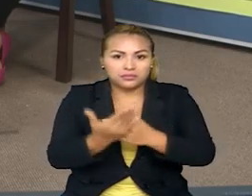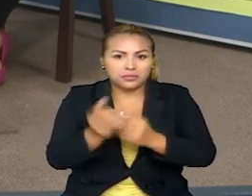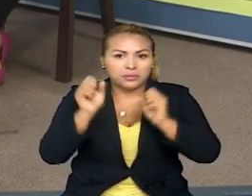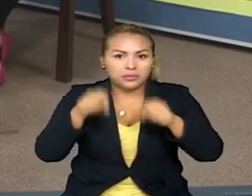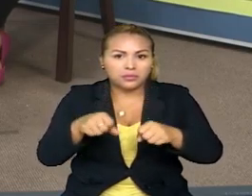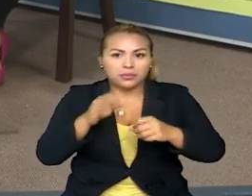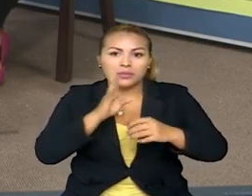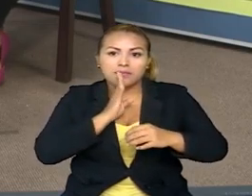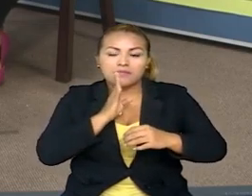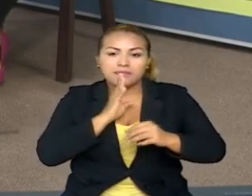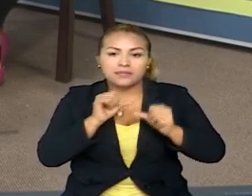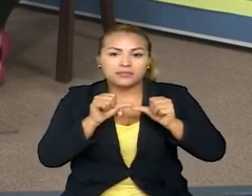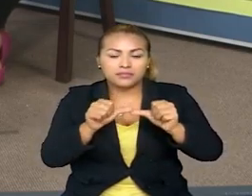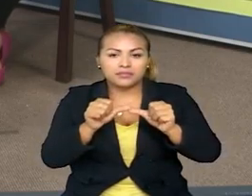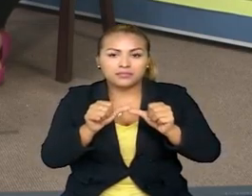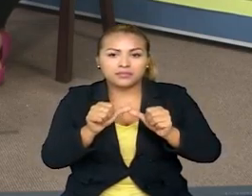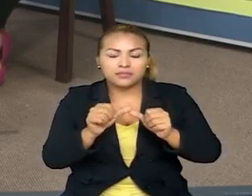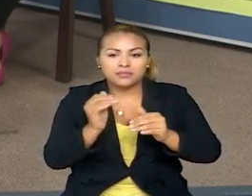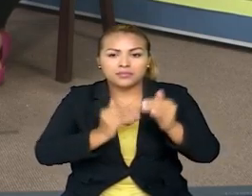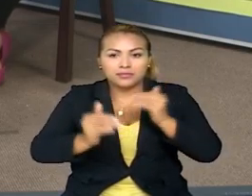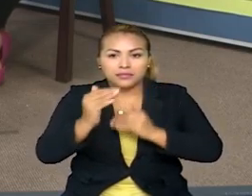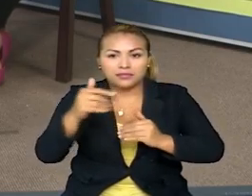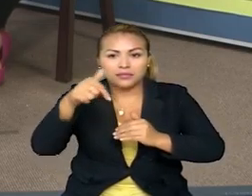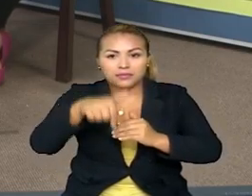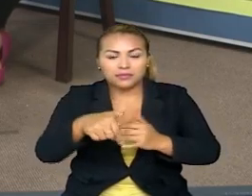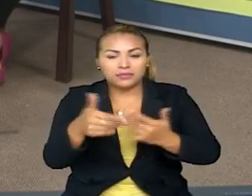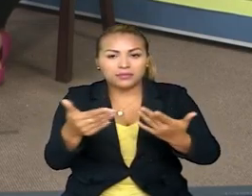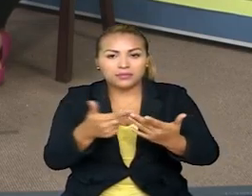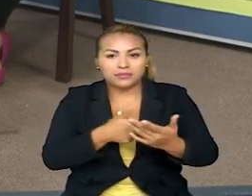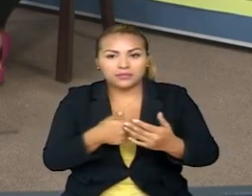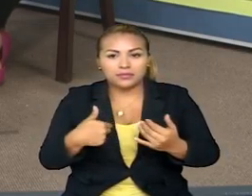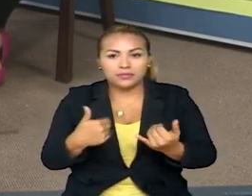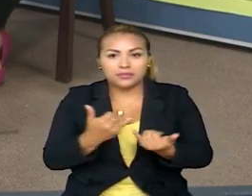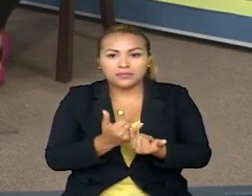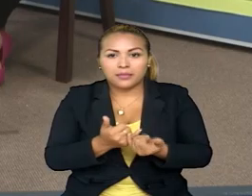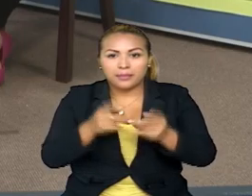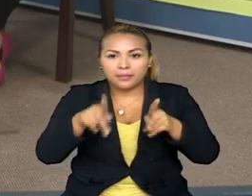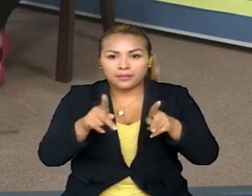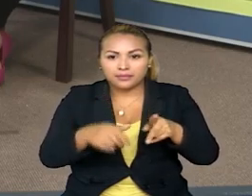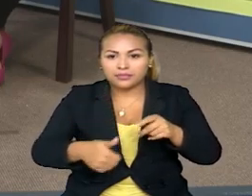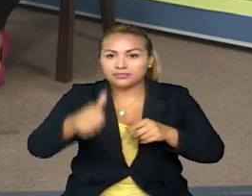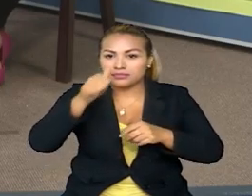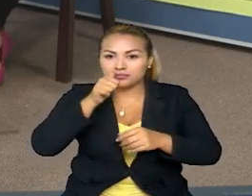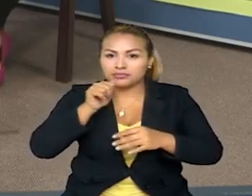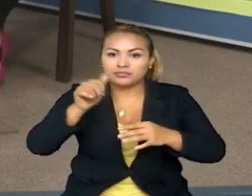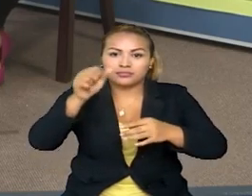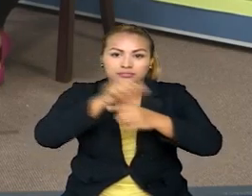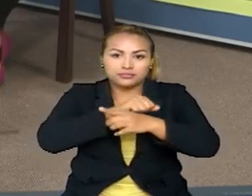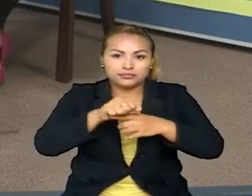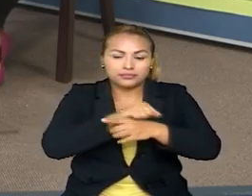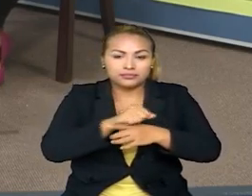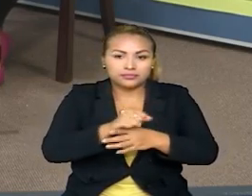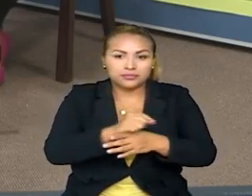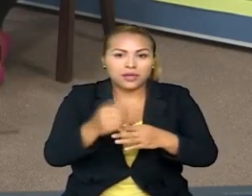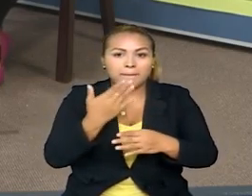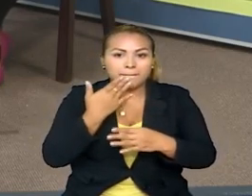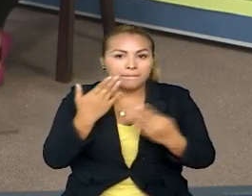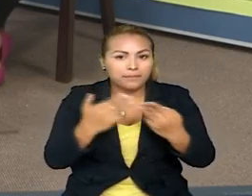por más de este tema importante el consumo de agua parece que es una práctica muy saludable